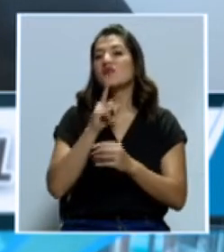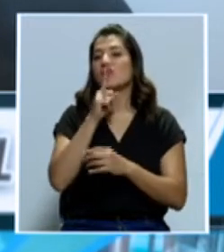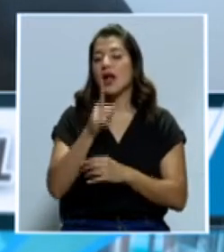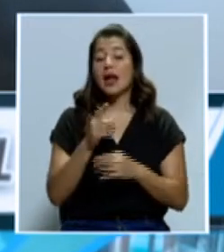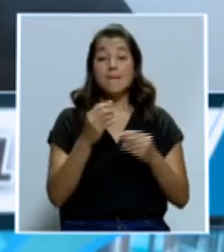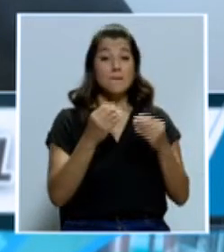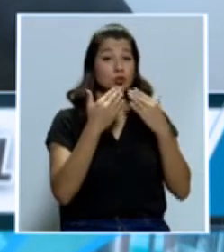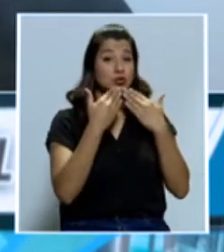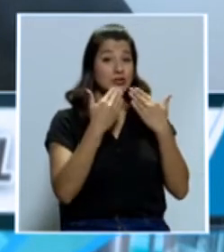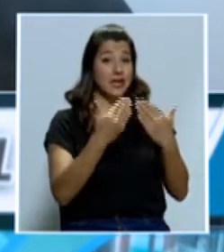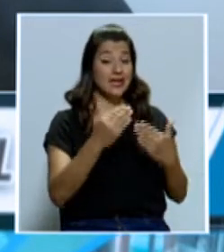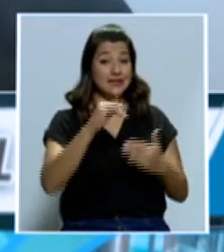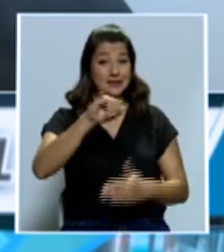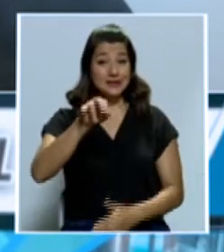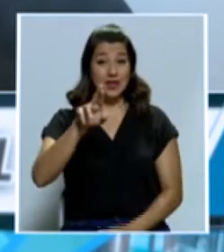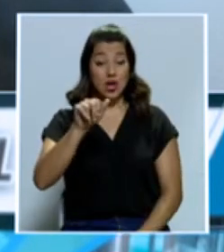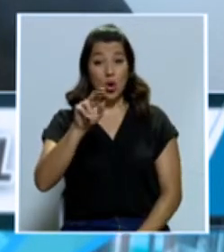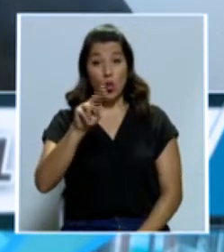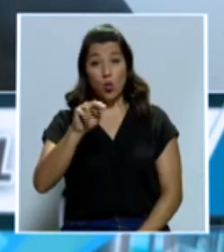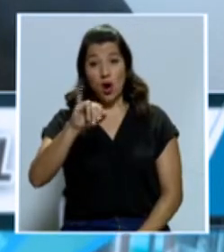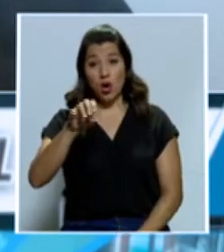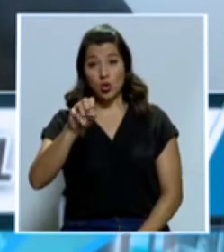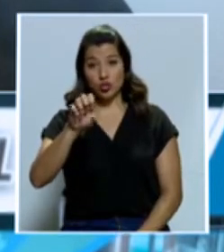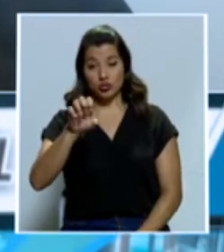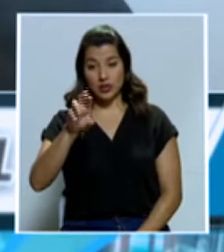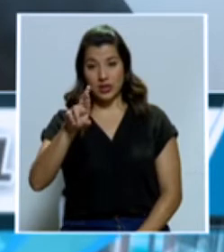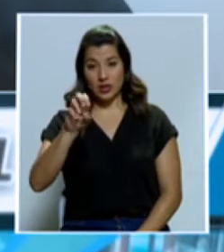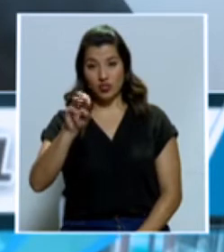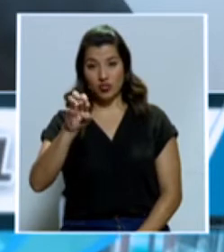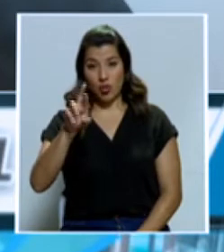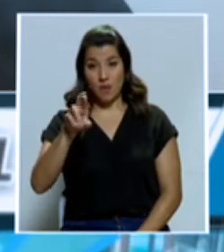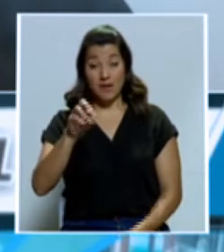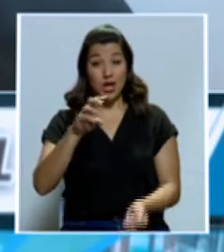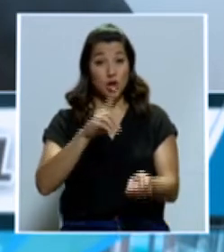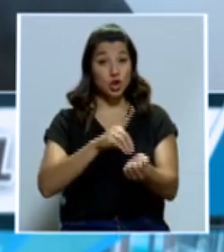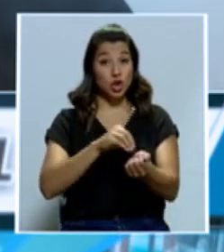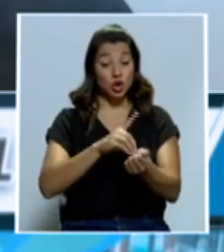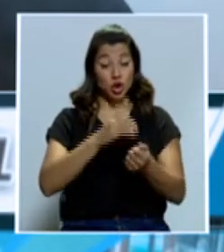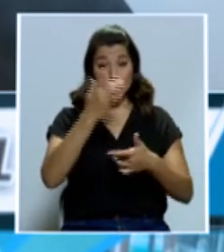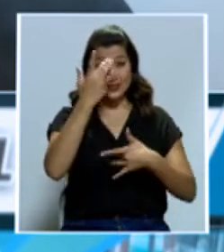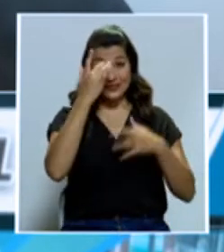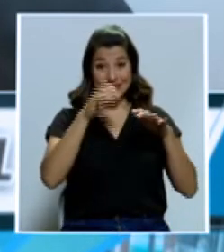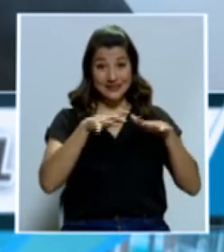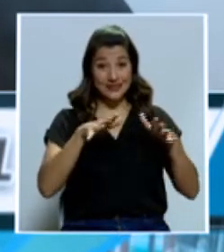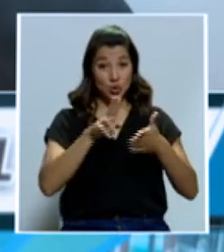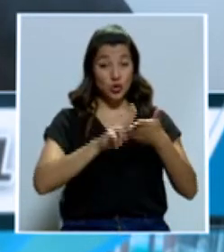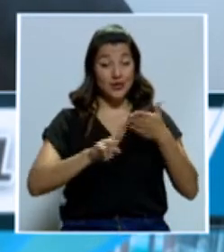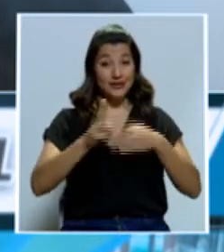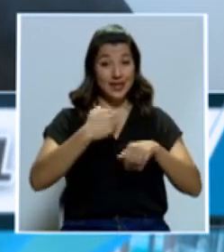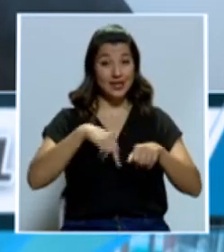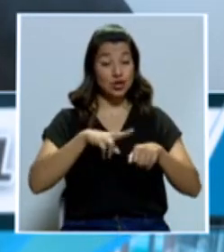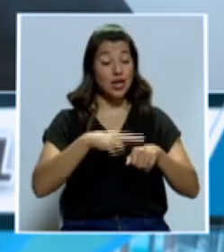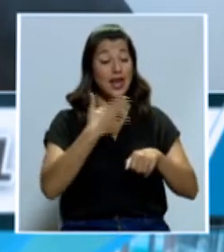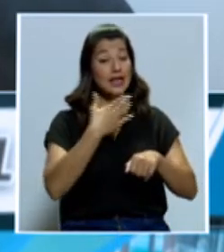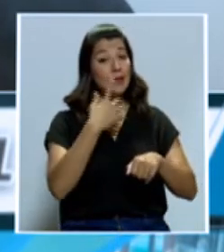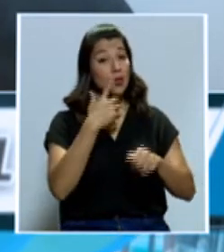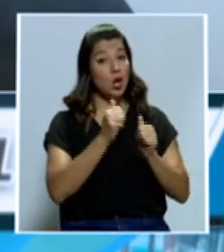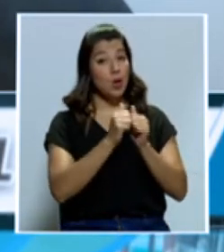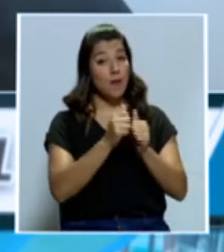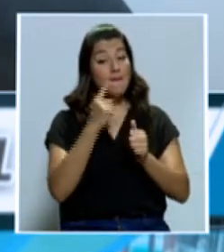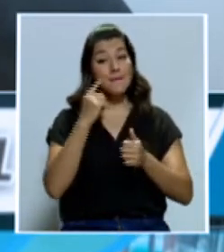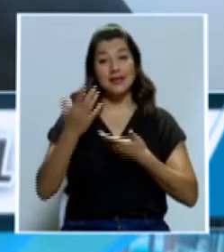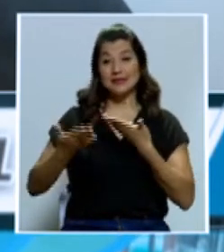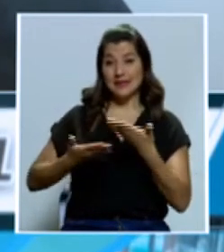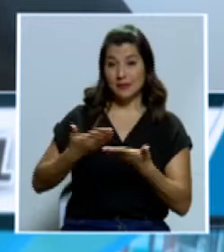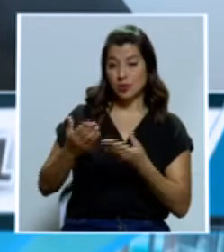Muchísimas gracias a don Juan José Romero, epidemiólogo de la Universidad Nacional, por esta amplia información. Gracias por acompañarnos. Para servirle,